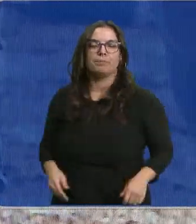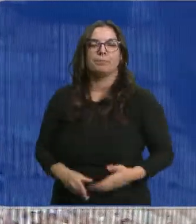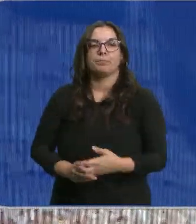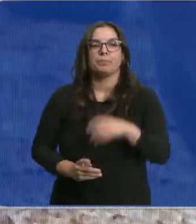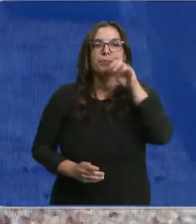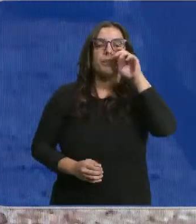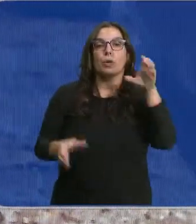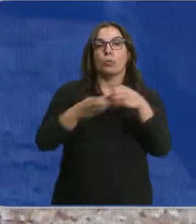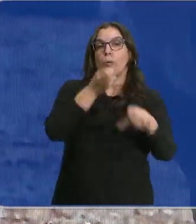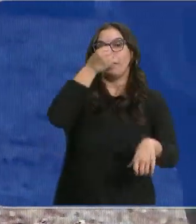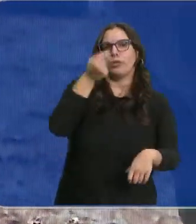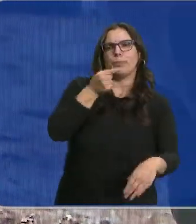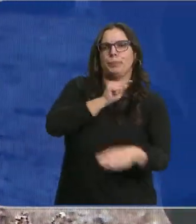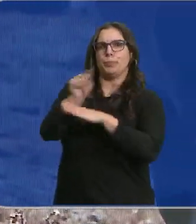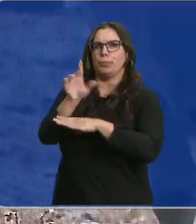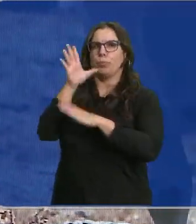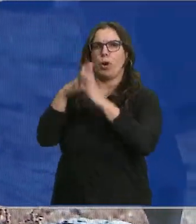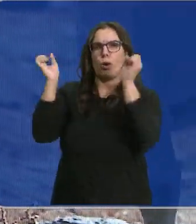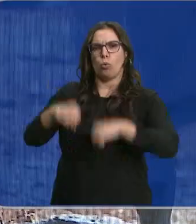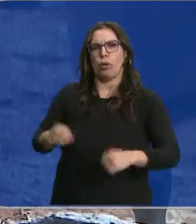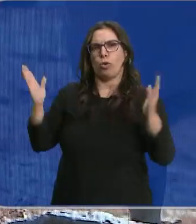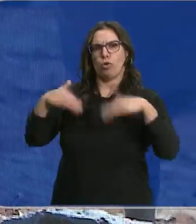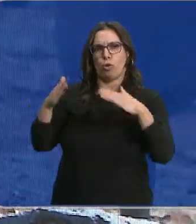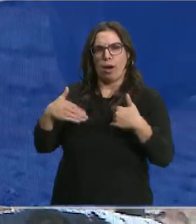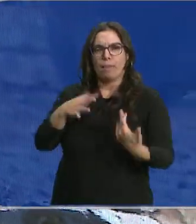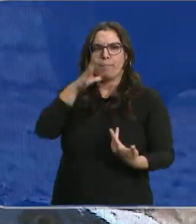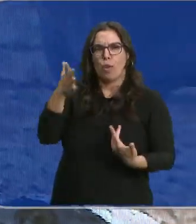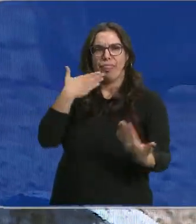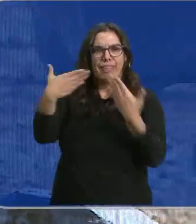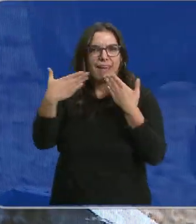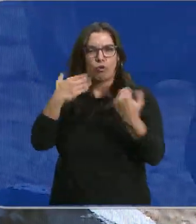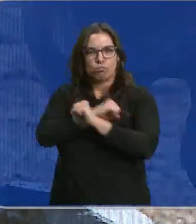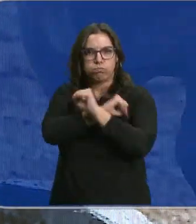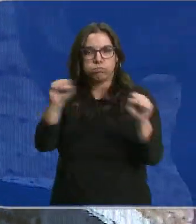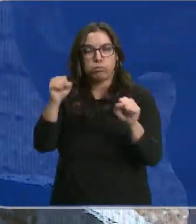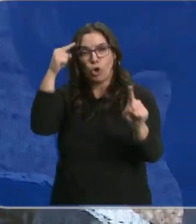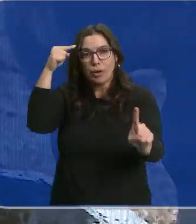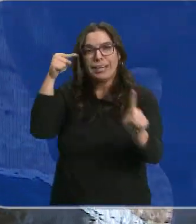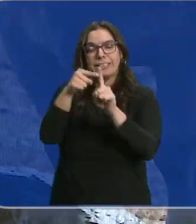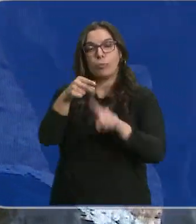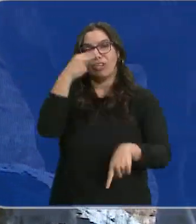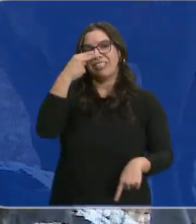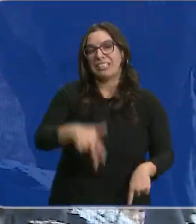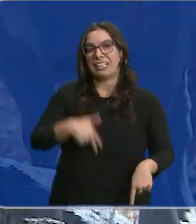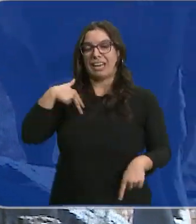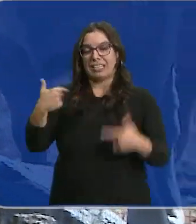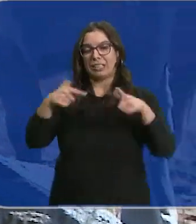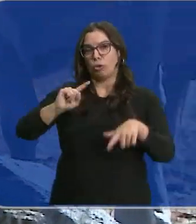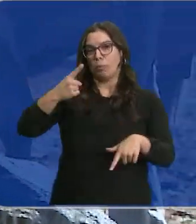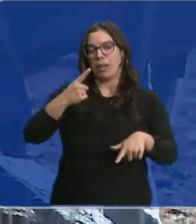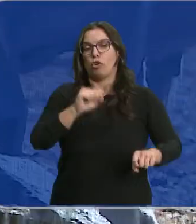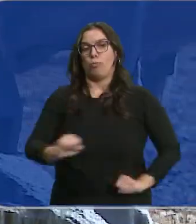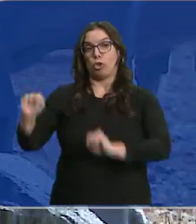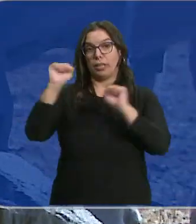Desde el PSOE han criticado hoy la falta de consenso con el gobierno regional por falta de diálogo para trabajar por el interés general del sector primario en Castilla y